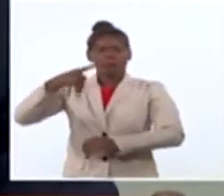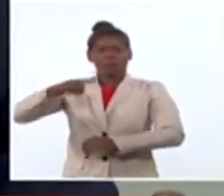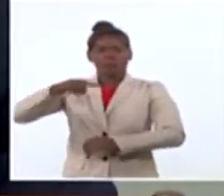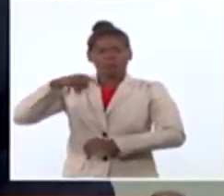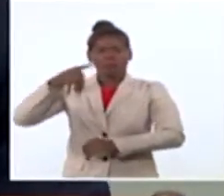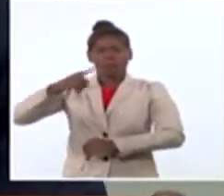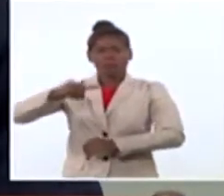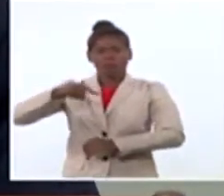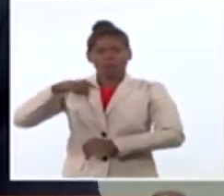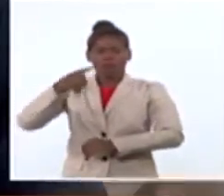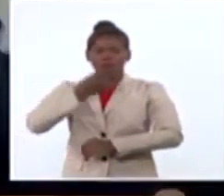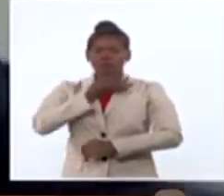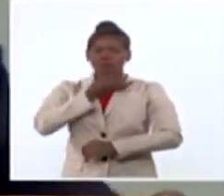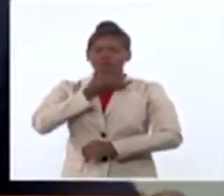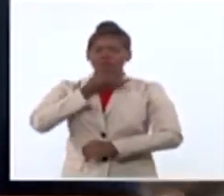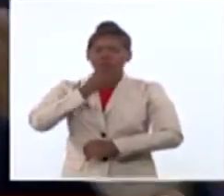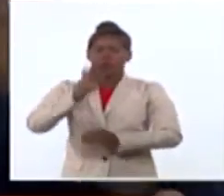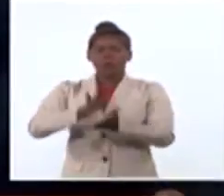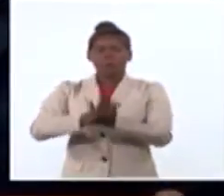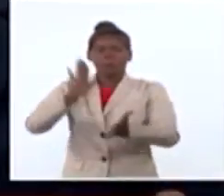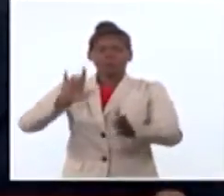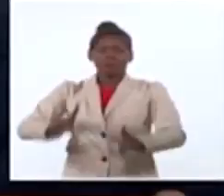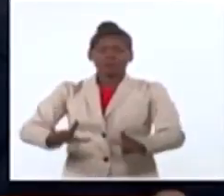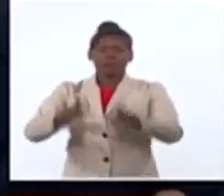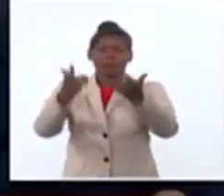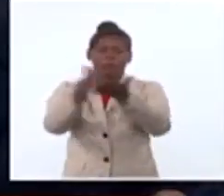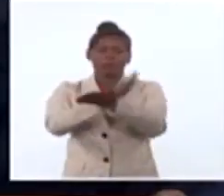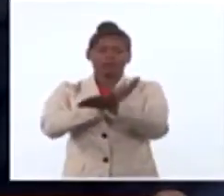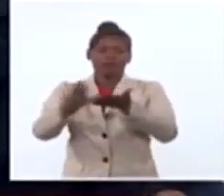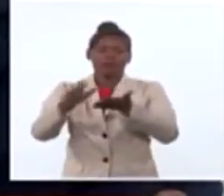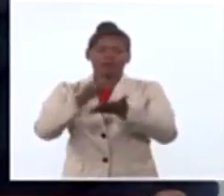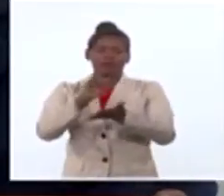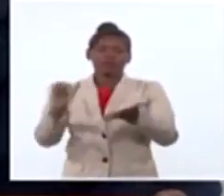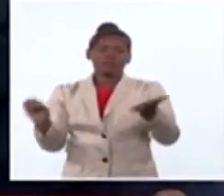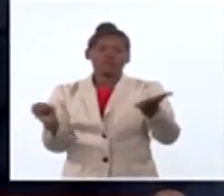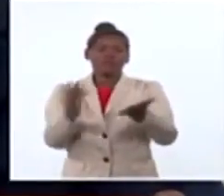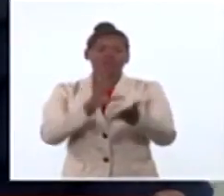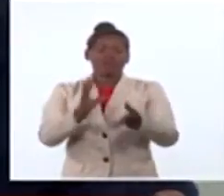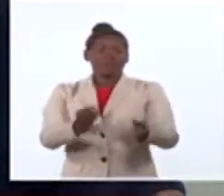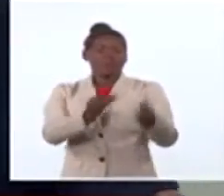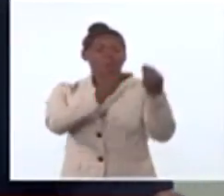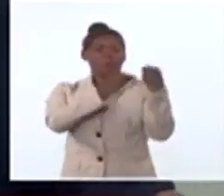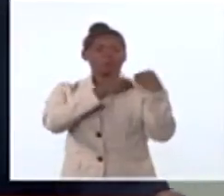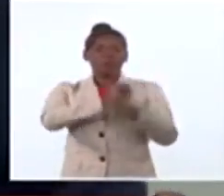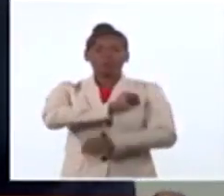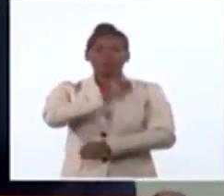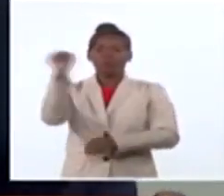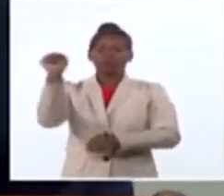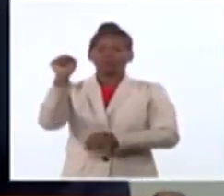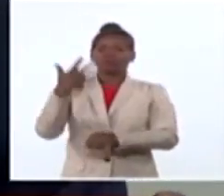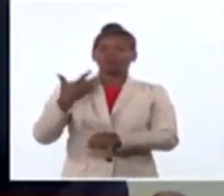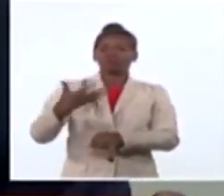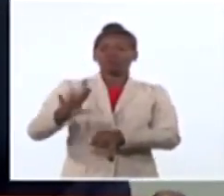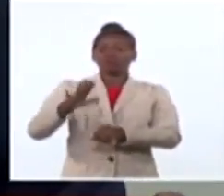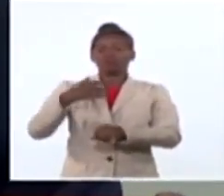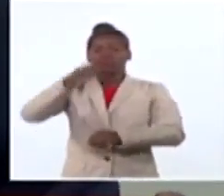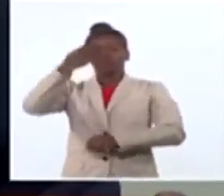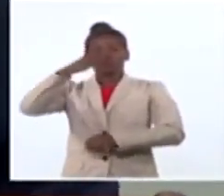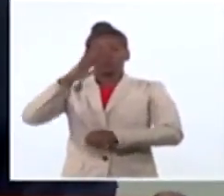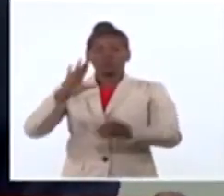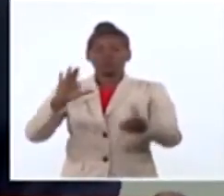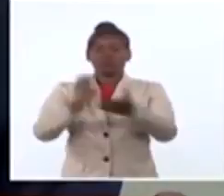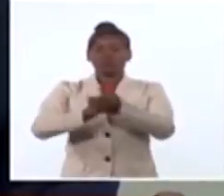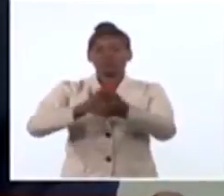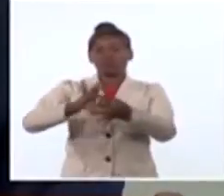de los Estados Unidos, o lo que puso en su plataforma electoral, pero al menos si hubiera tenido